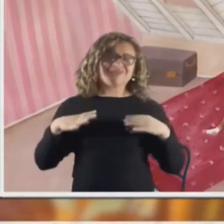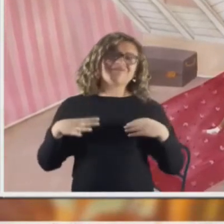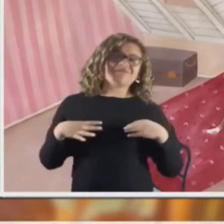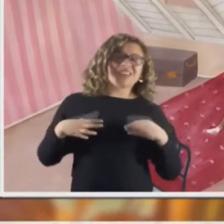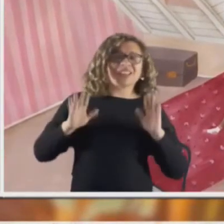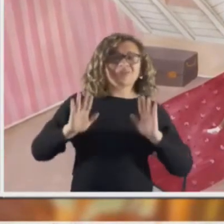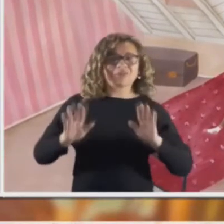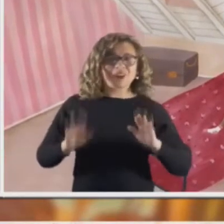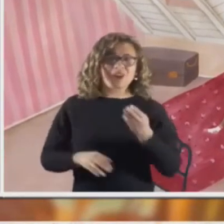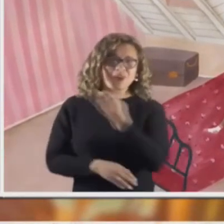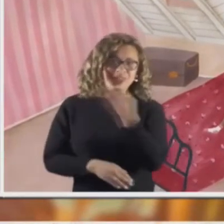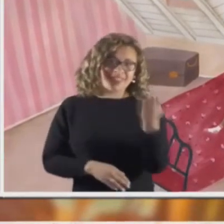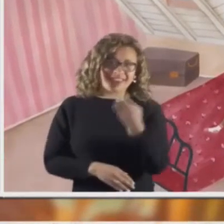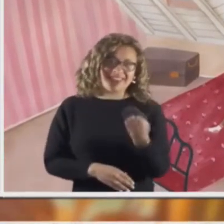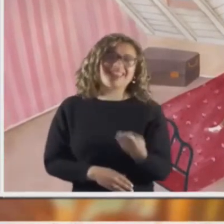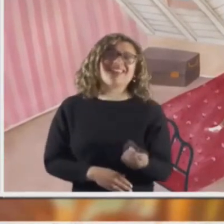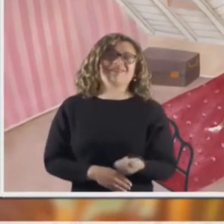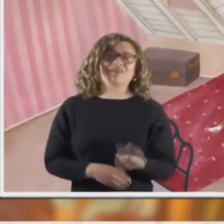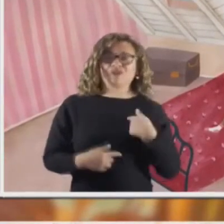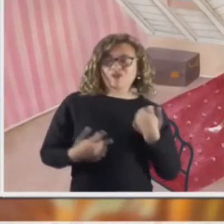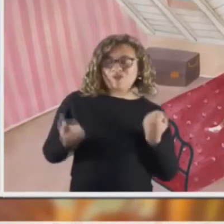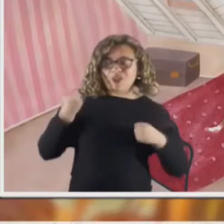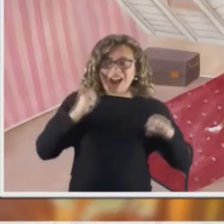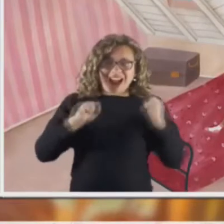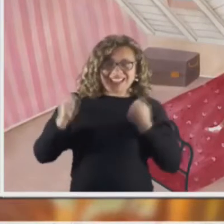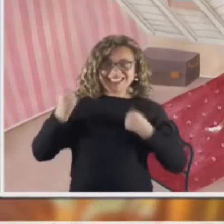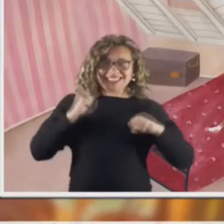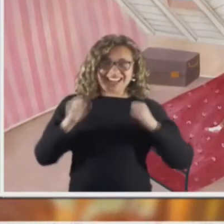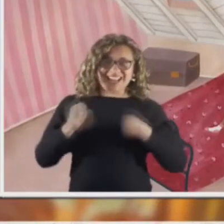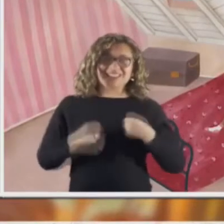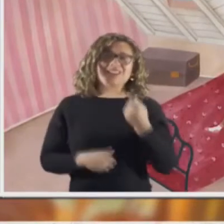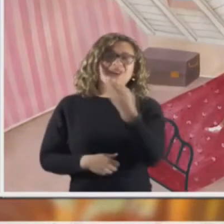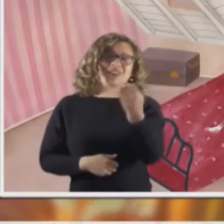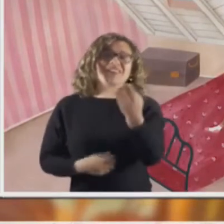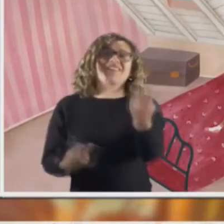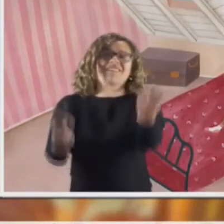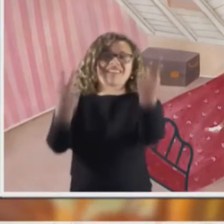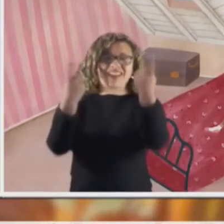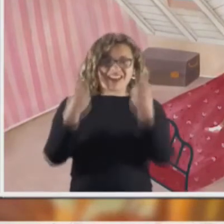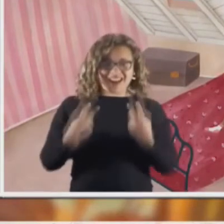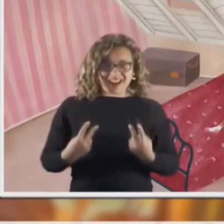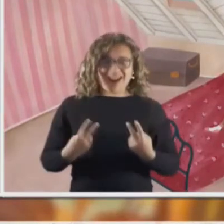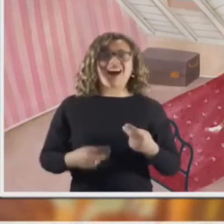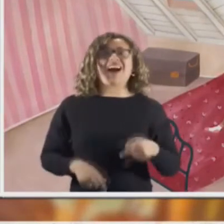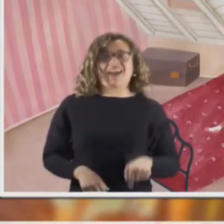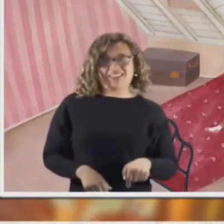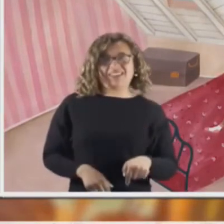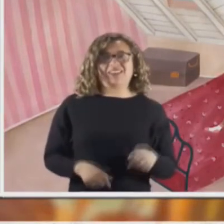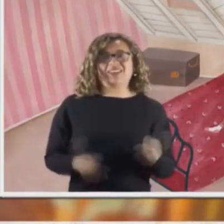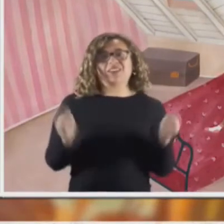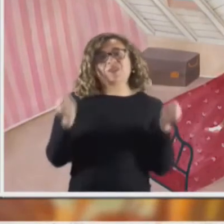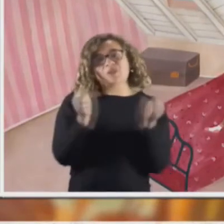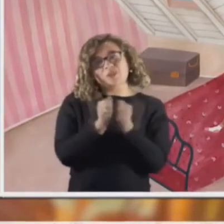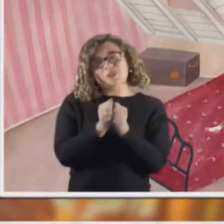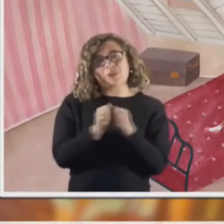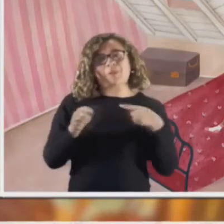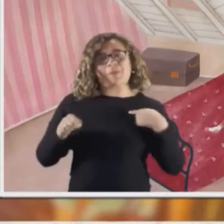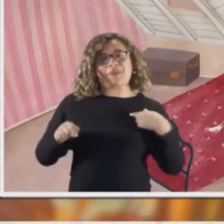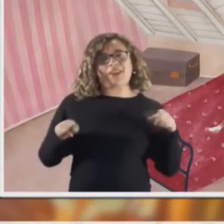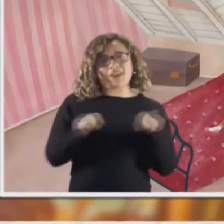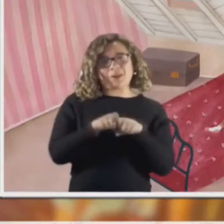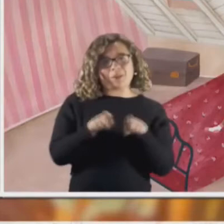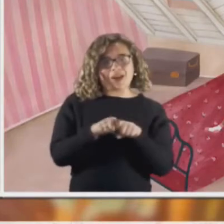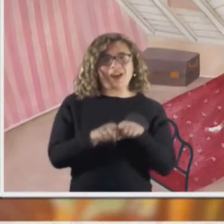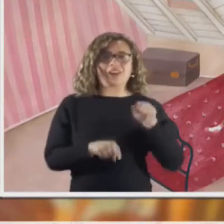caballero como hablaba, era un español que me hablaba así. Es que de por sí el español es como muy, ¿o no? A mí por lo menos me fascina el